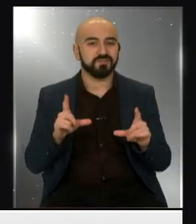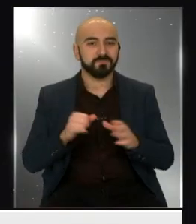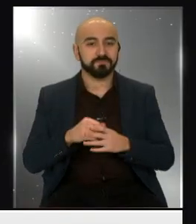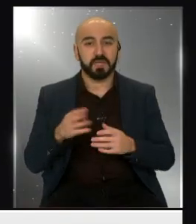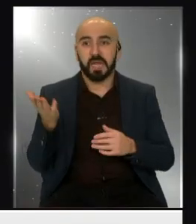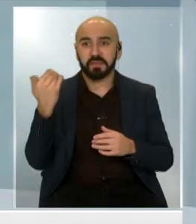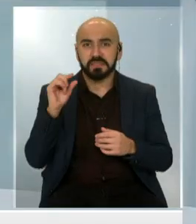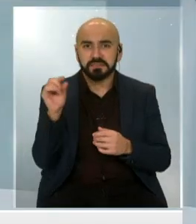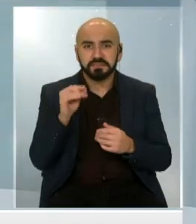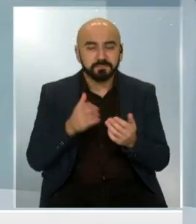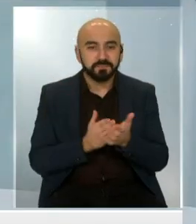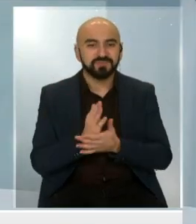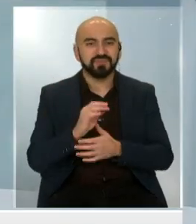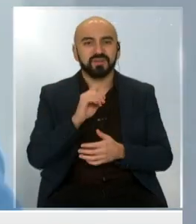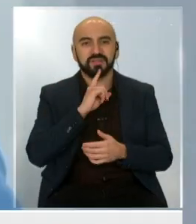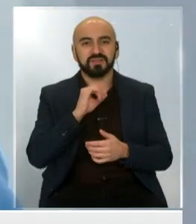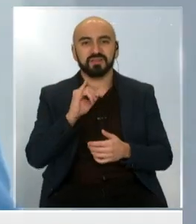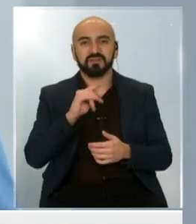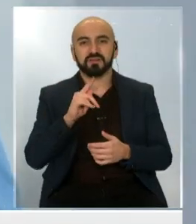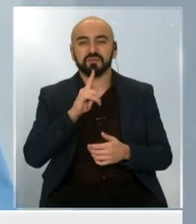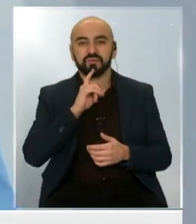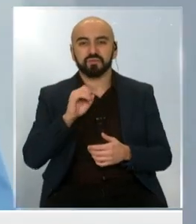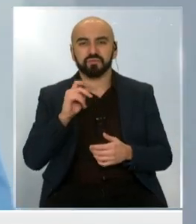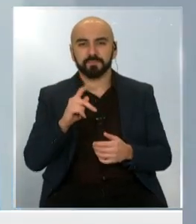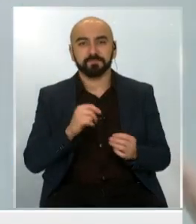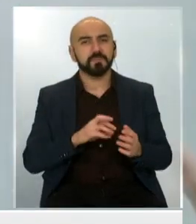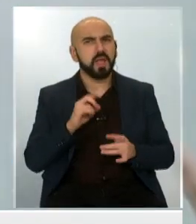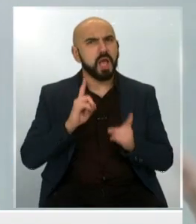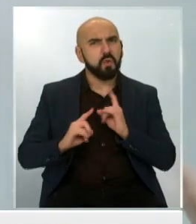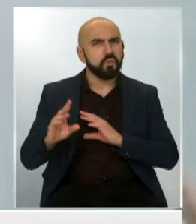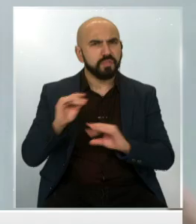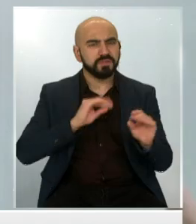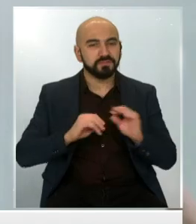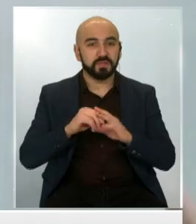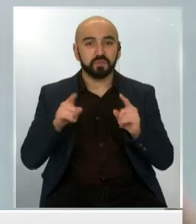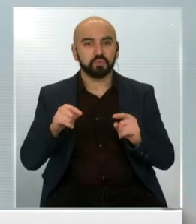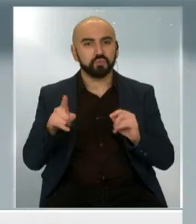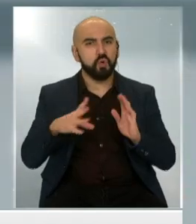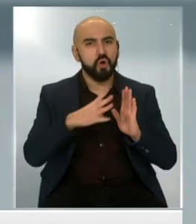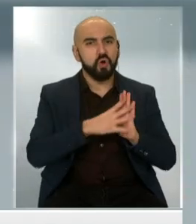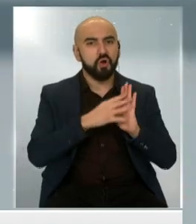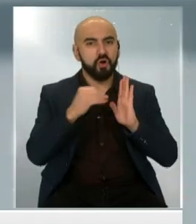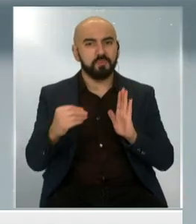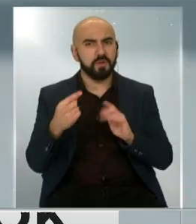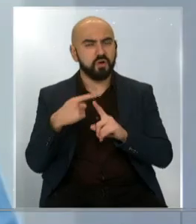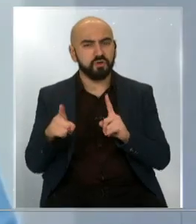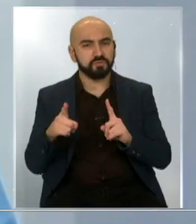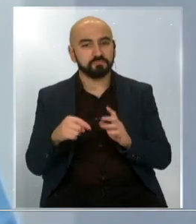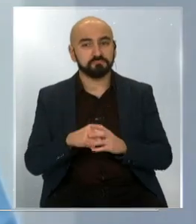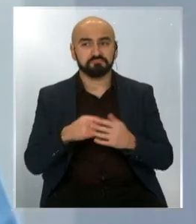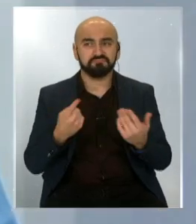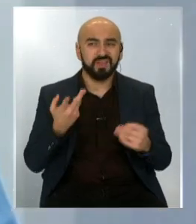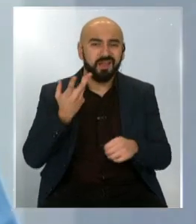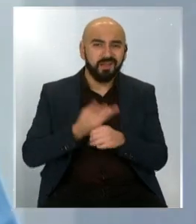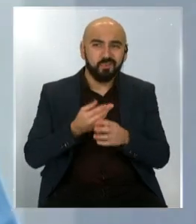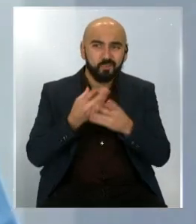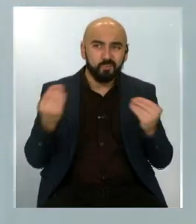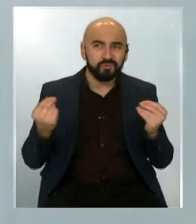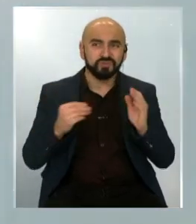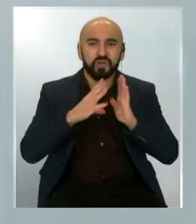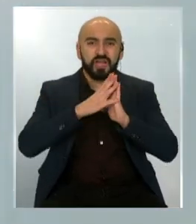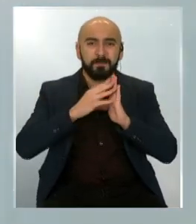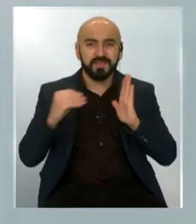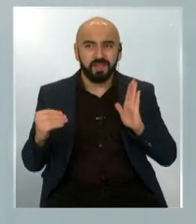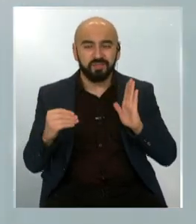aparecía. Algunos dicen que tu aplicación TikTok es una imitación de otras. Hay tantos imitadores en China